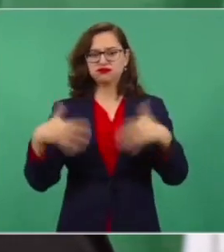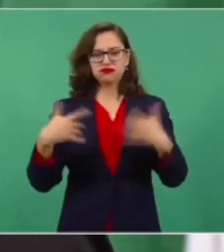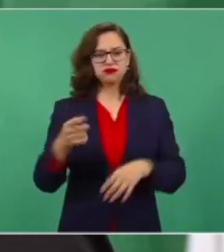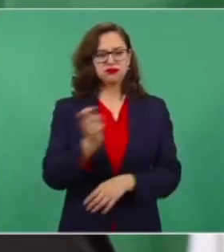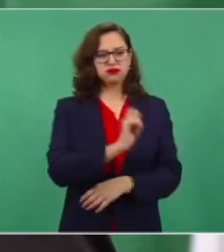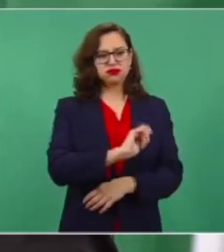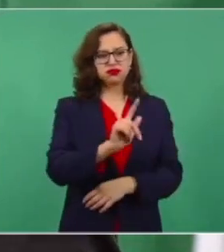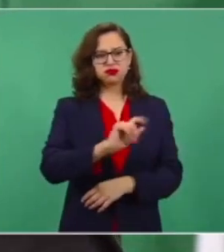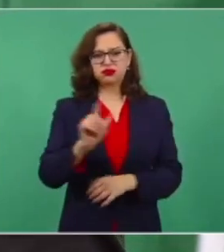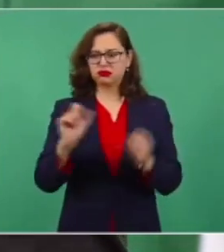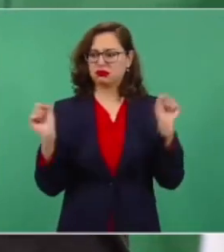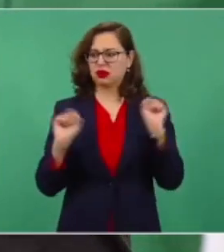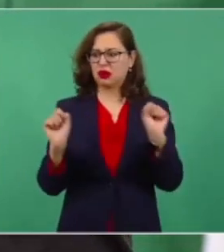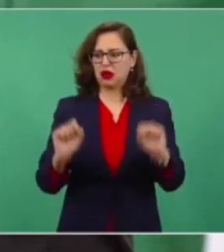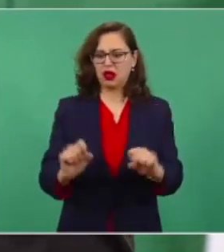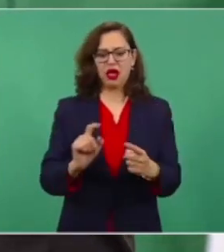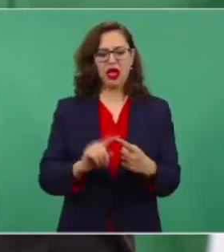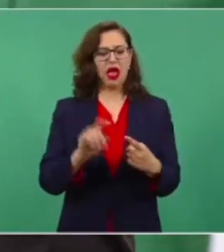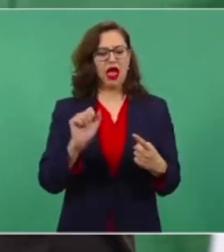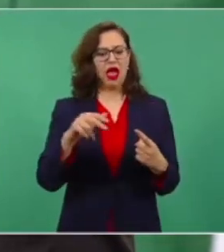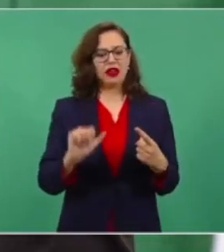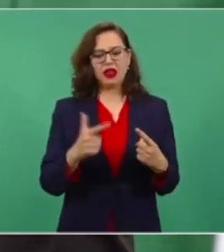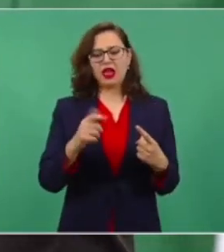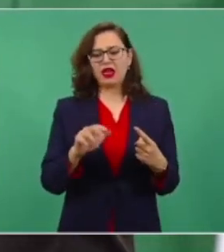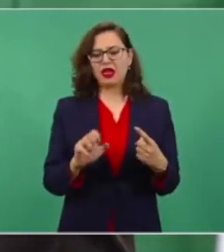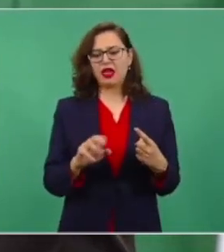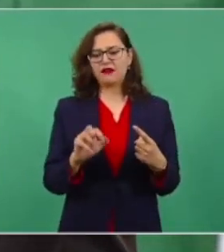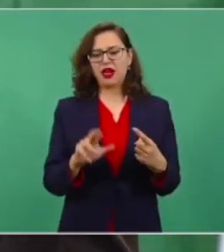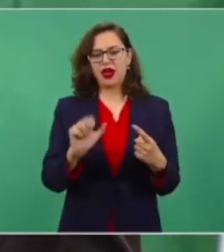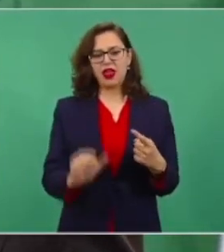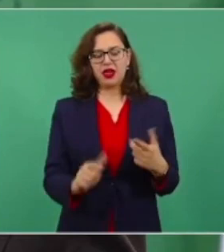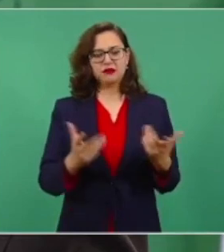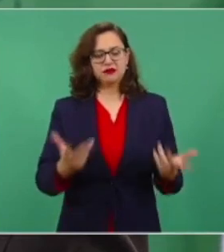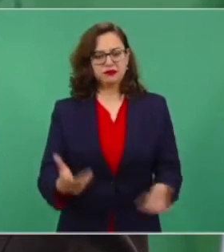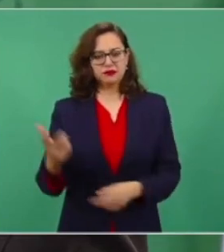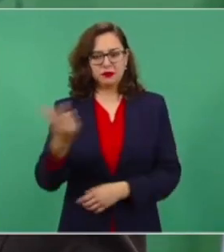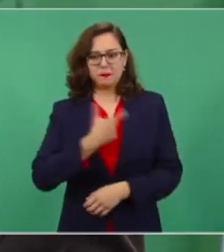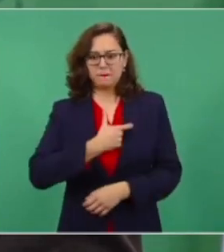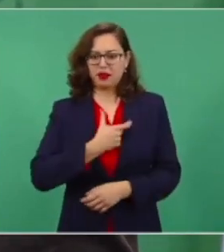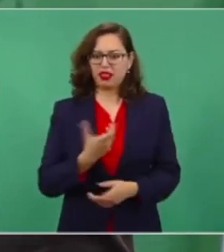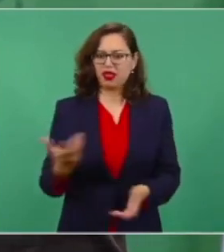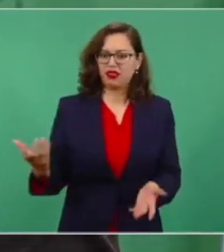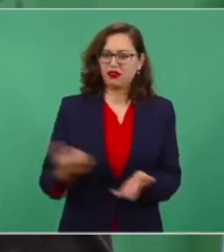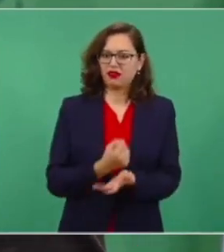Ana Guevara, y medallistas